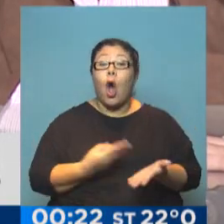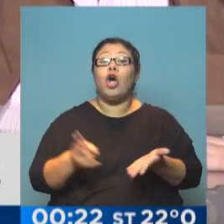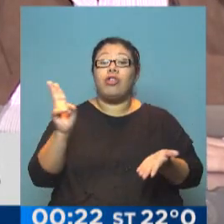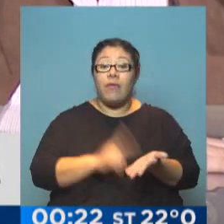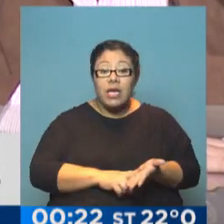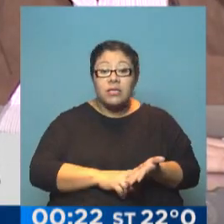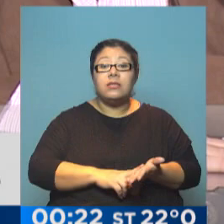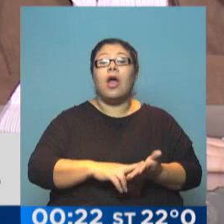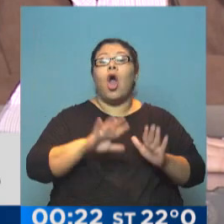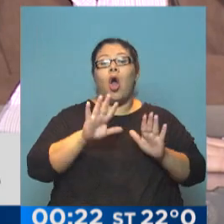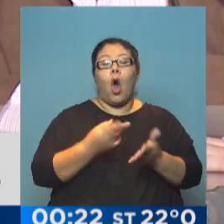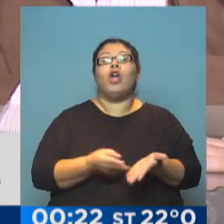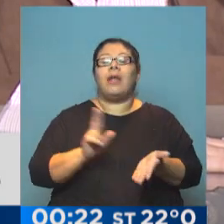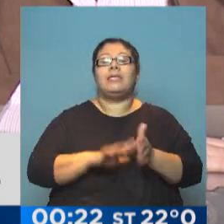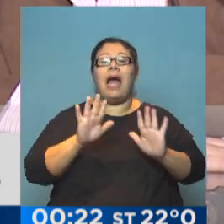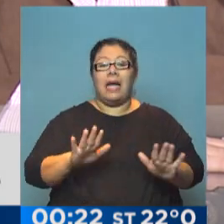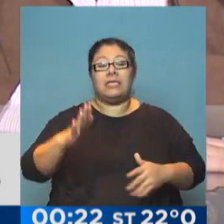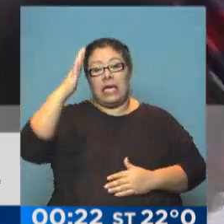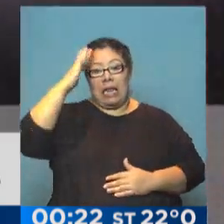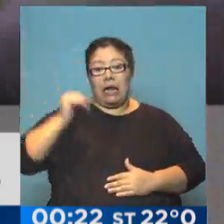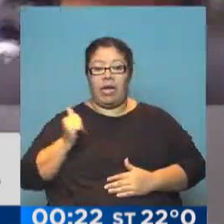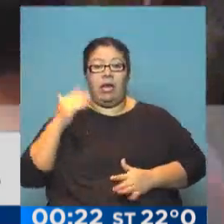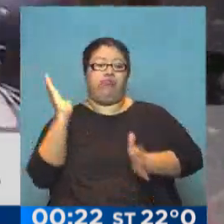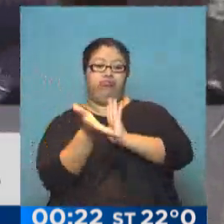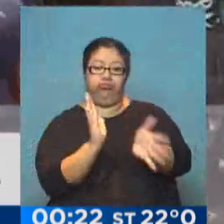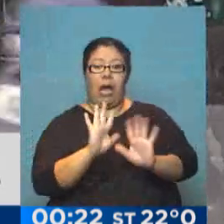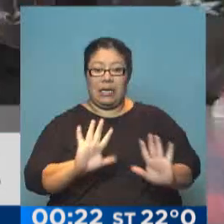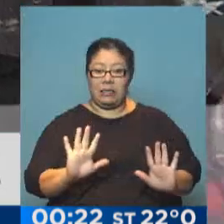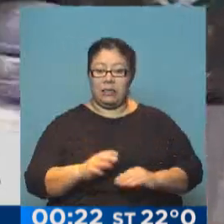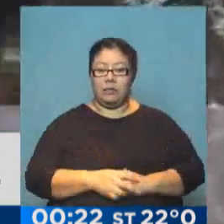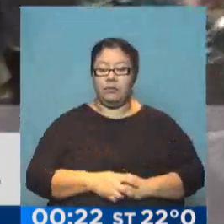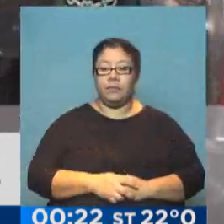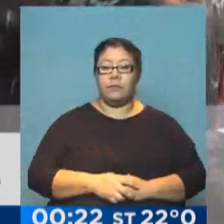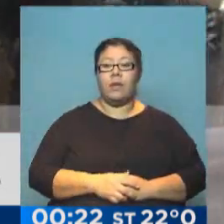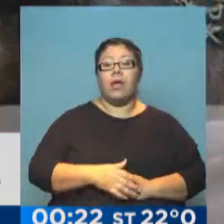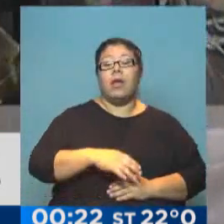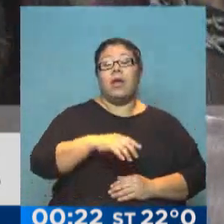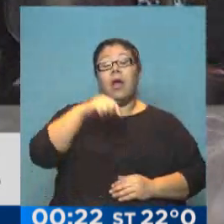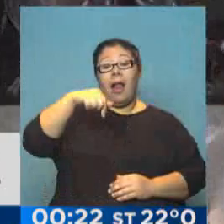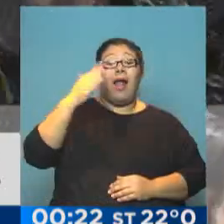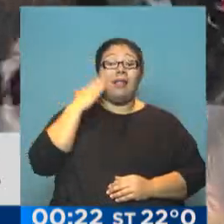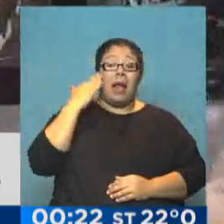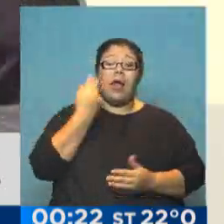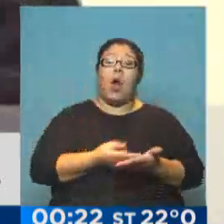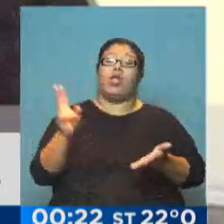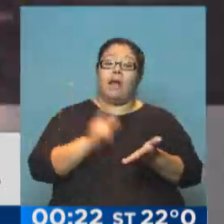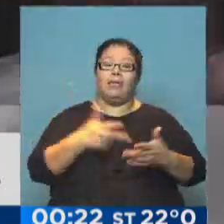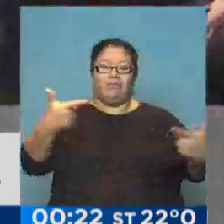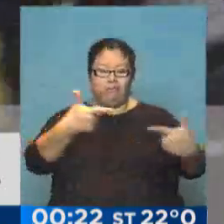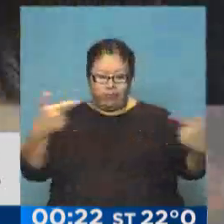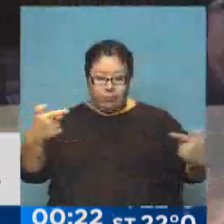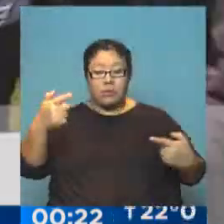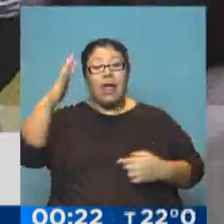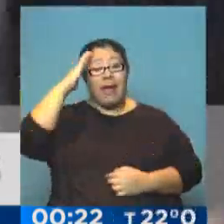de la misma manera, vamos a hacer el mismo ejercicio. Por la tarde se sucedieron nuevos enfrentamientos y esta vez la